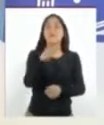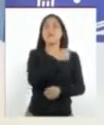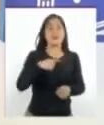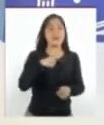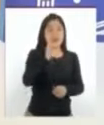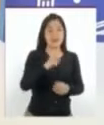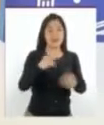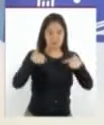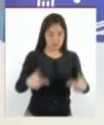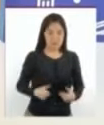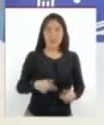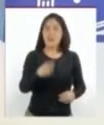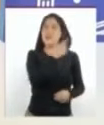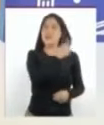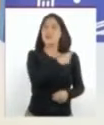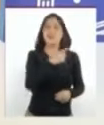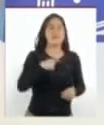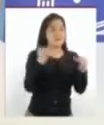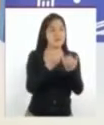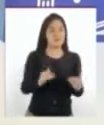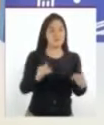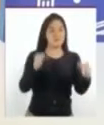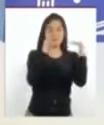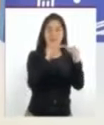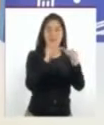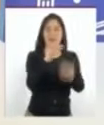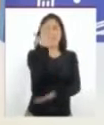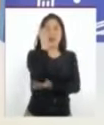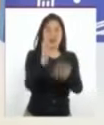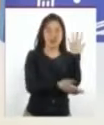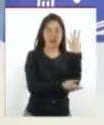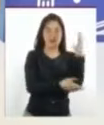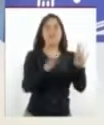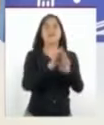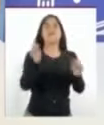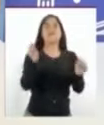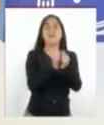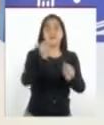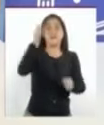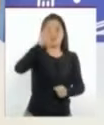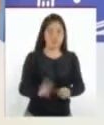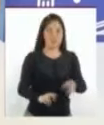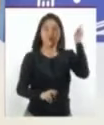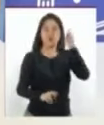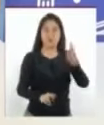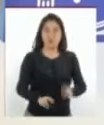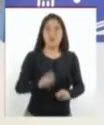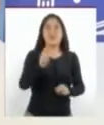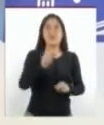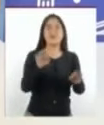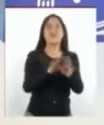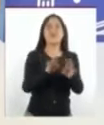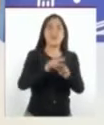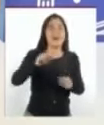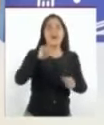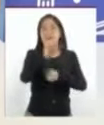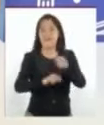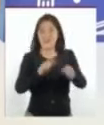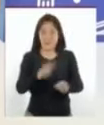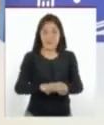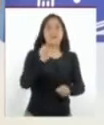hombre estaba al mismo nivel que los árboles, con los truenos, los arroyos o los animales.